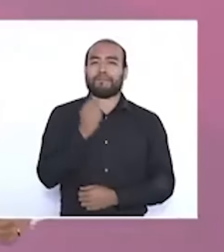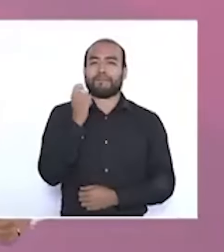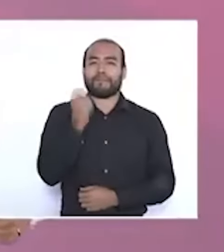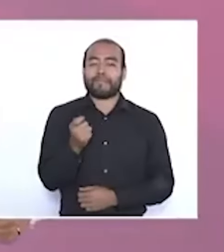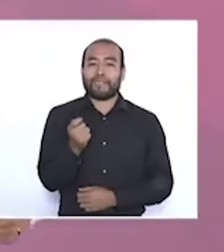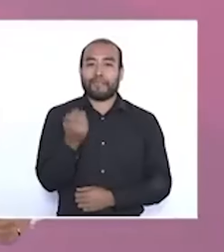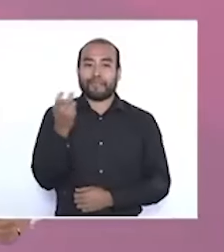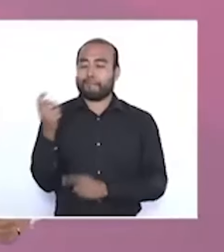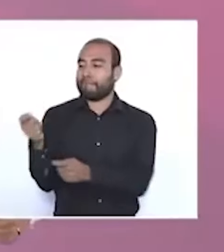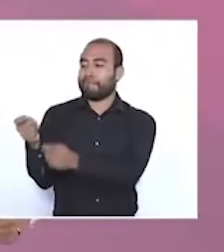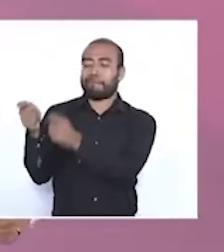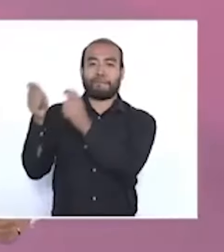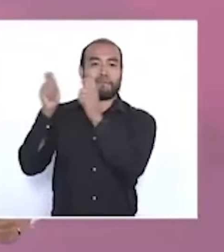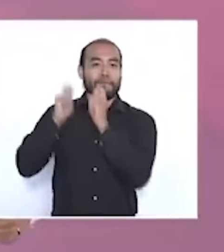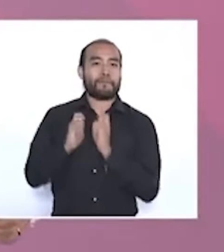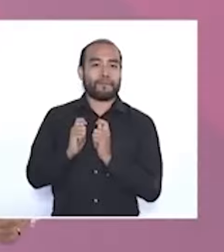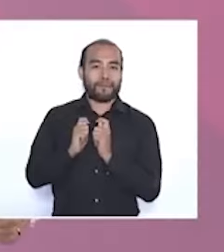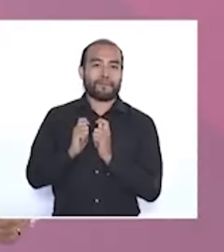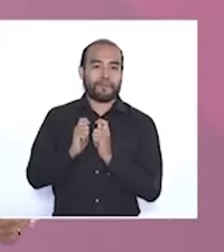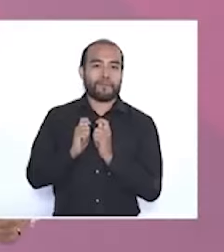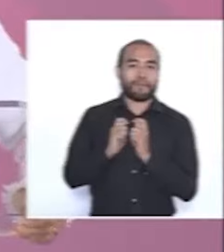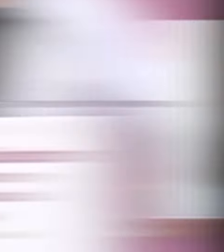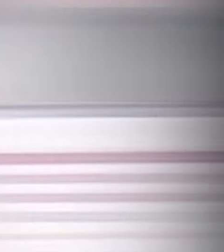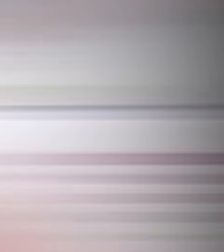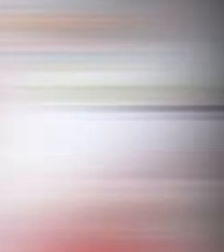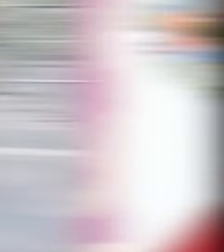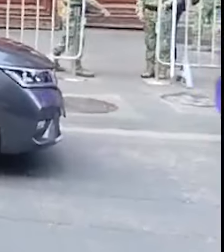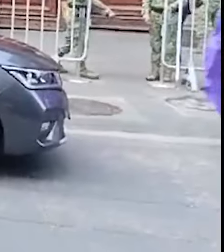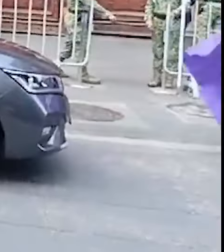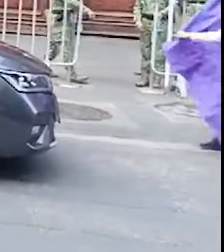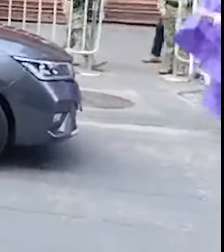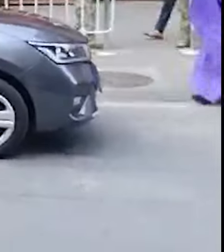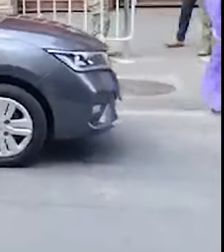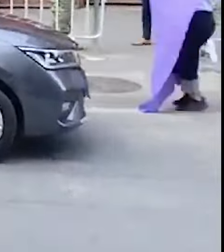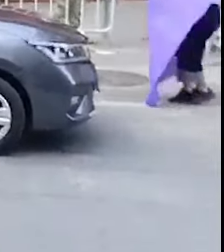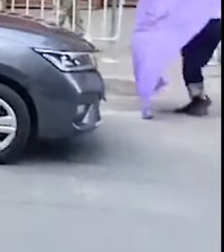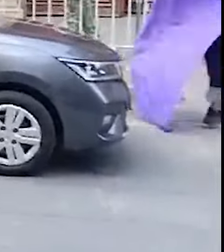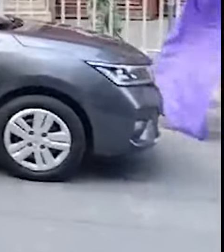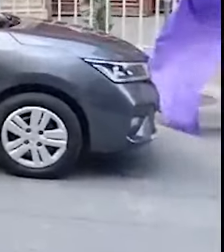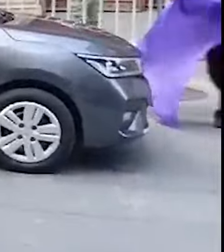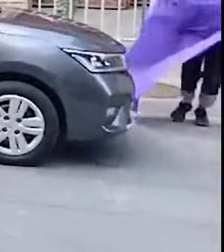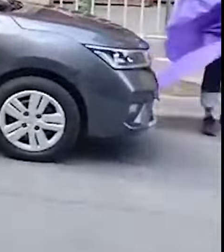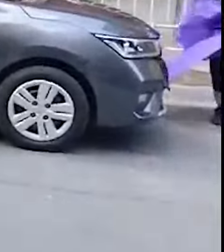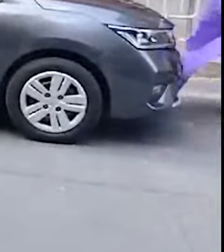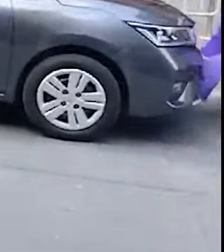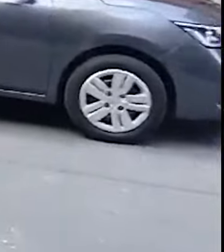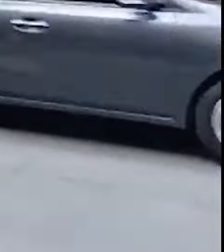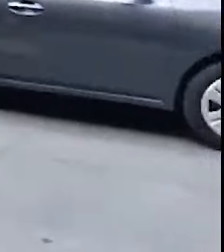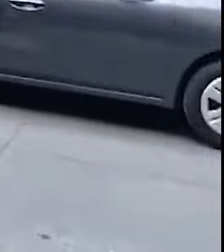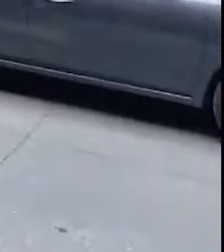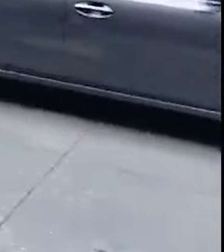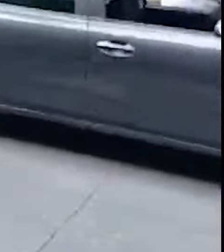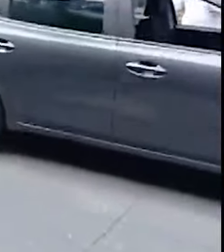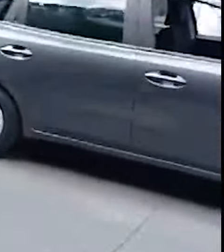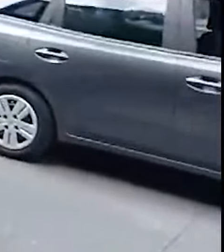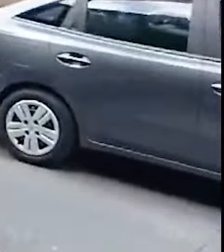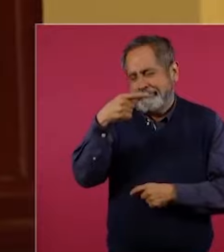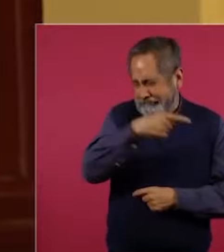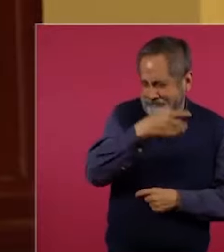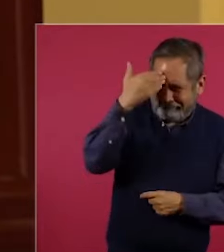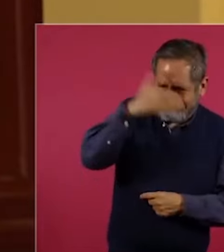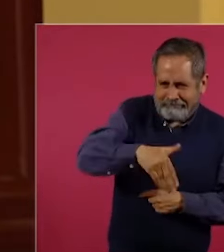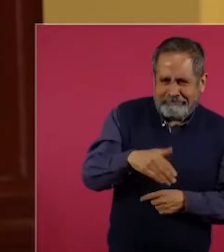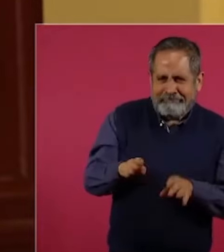virtual presidenta electa Claudia shown informó que se hará una encuesta para definir si habrá mañaneras como las del presidente Andrés Manuel López